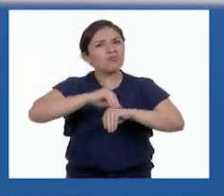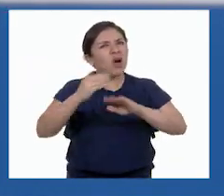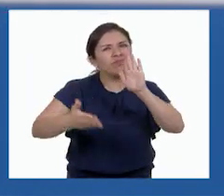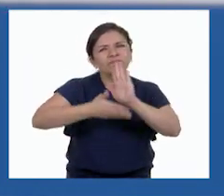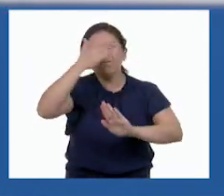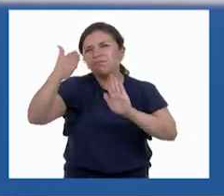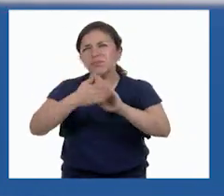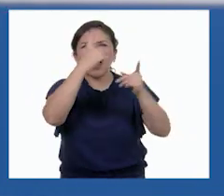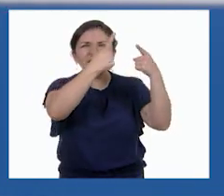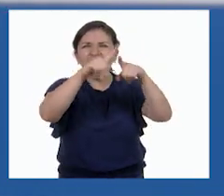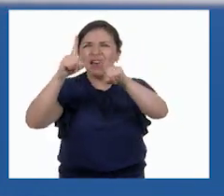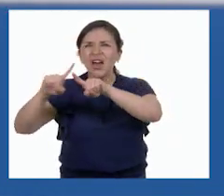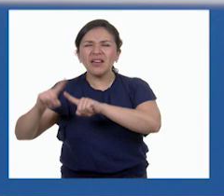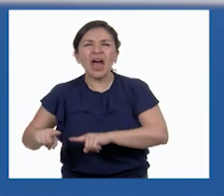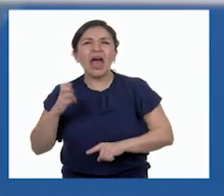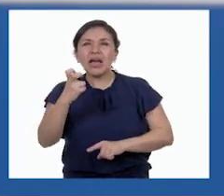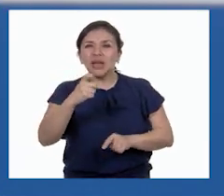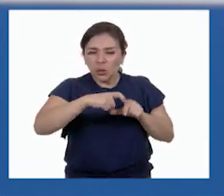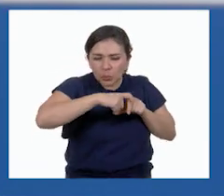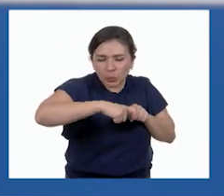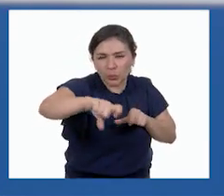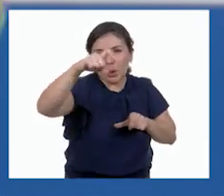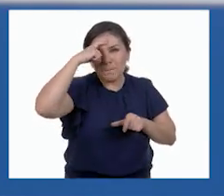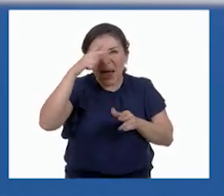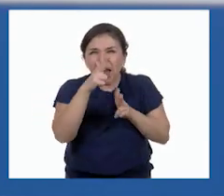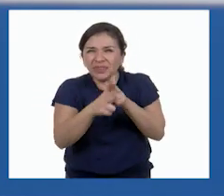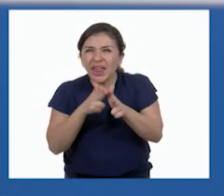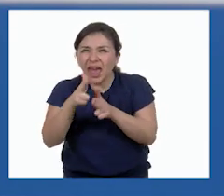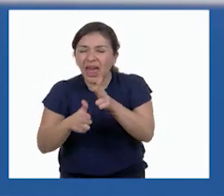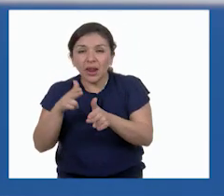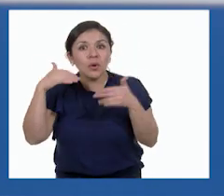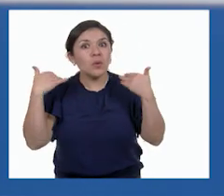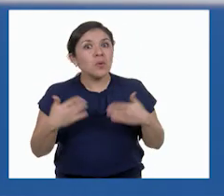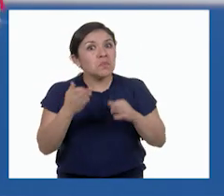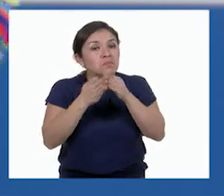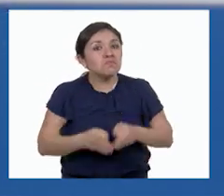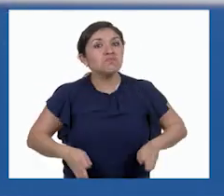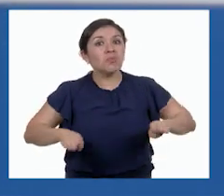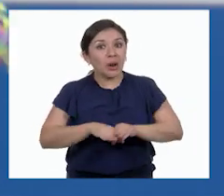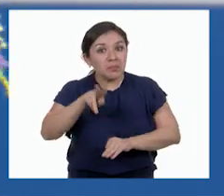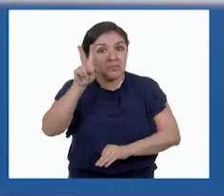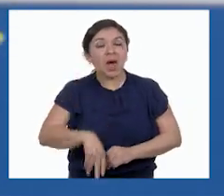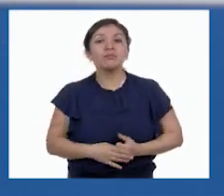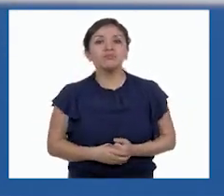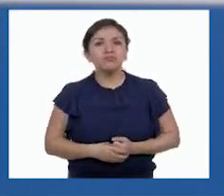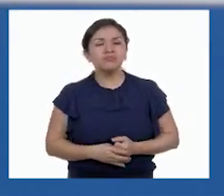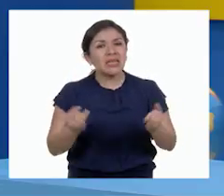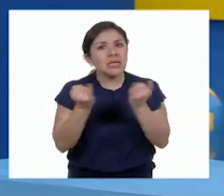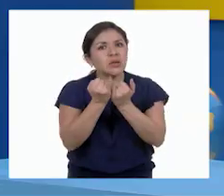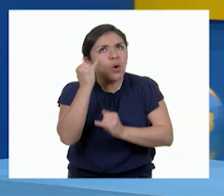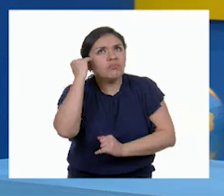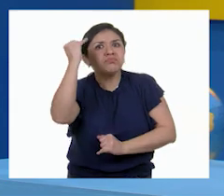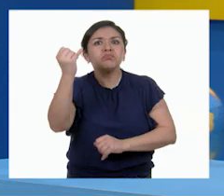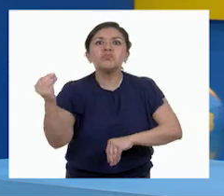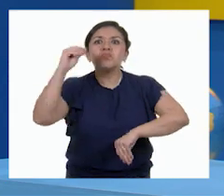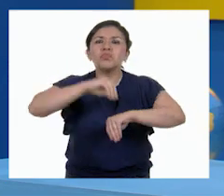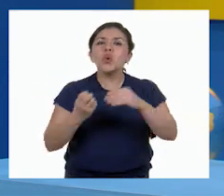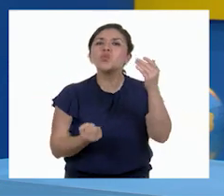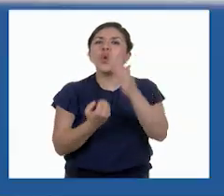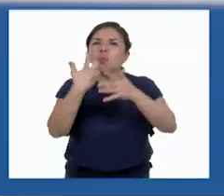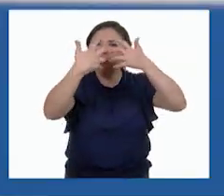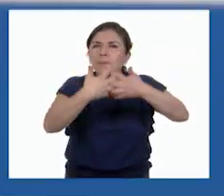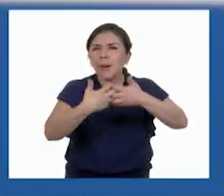construyeron todos esos kilómetros de vías para el ferrocarril. Hasta se inventaron máquinas para